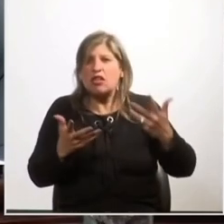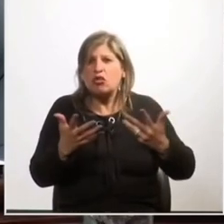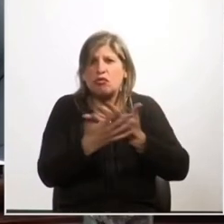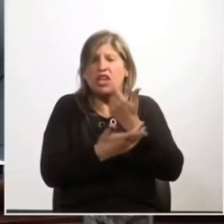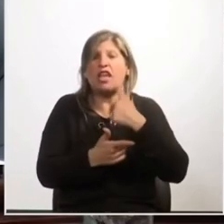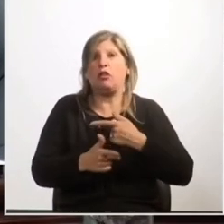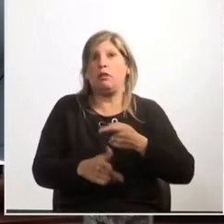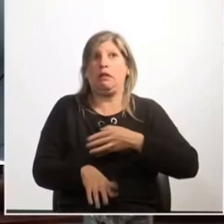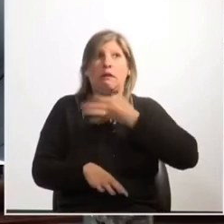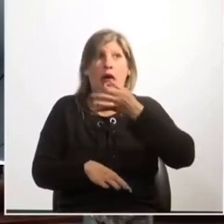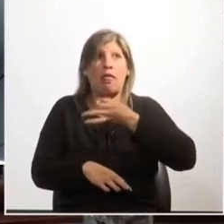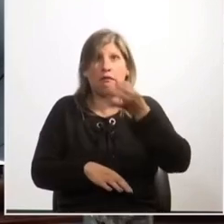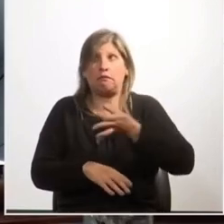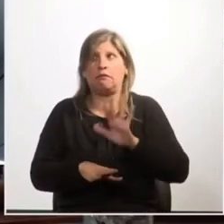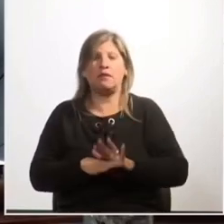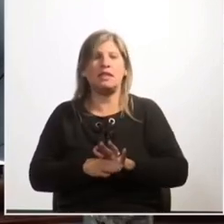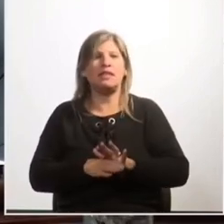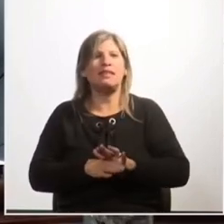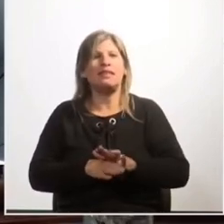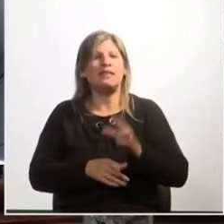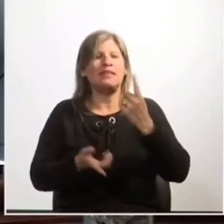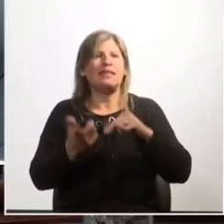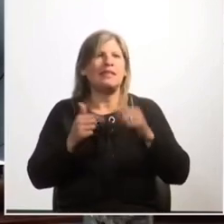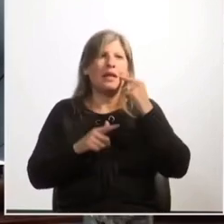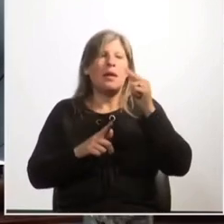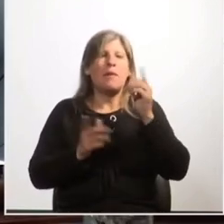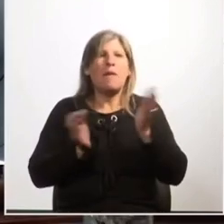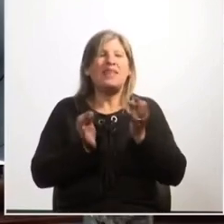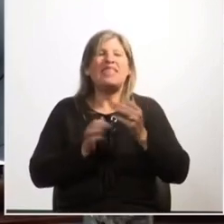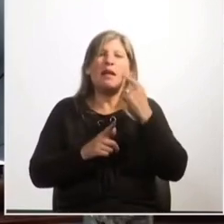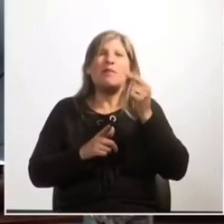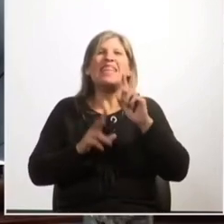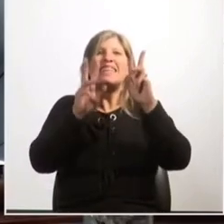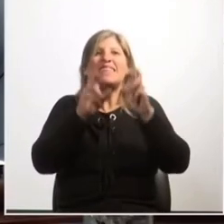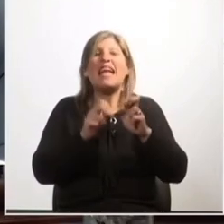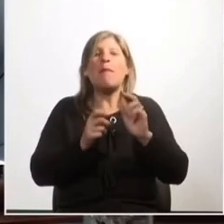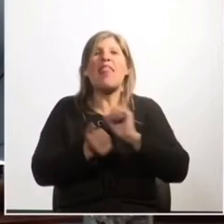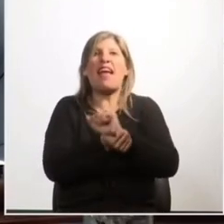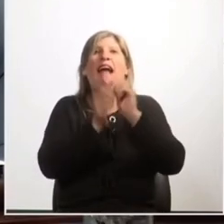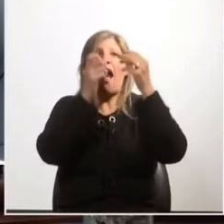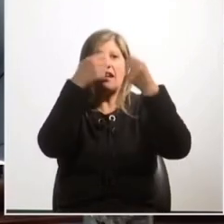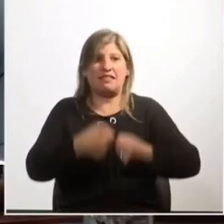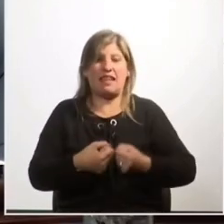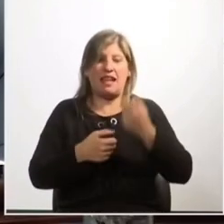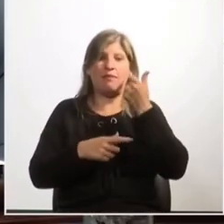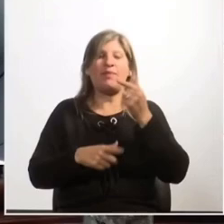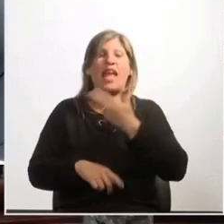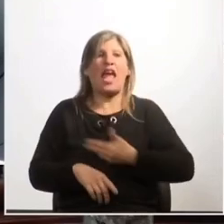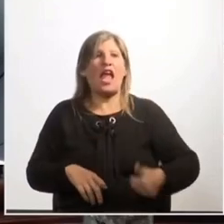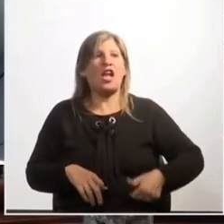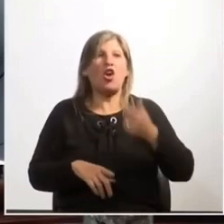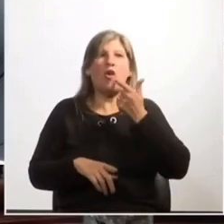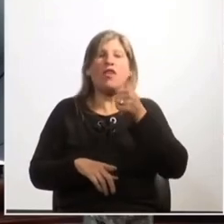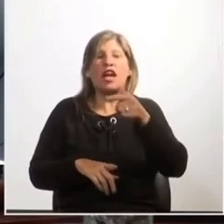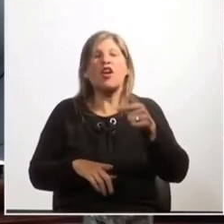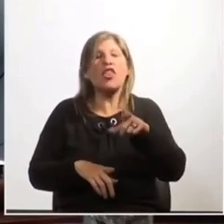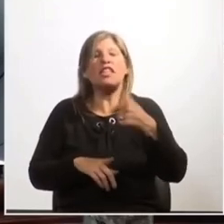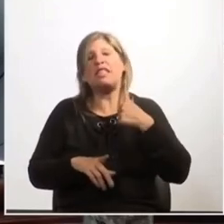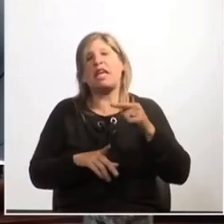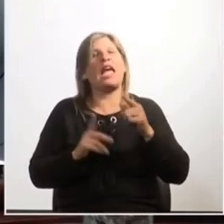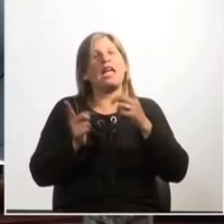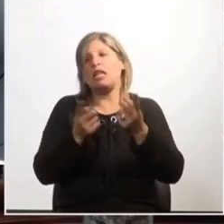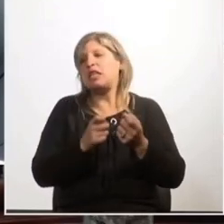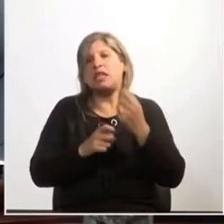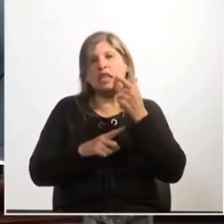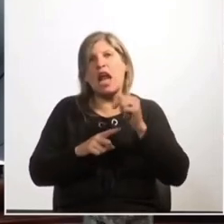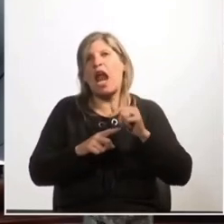transmitiendo. Mención especial merece el tema carcelario. El gobierno soslaya la necesidad de la rehabilitación sin